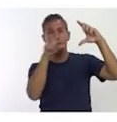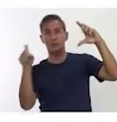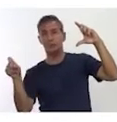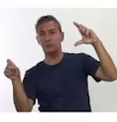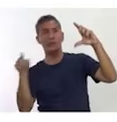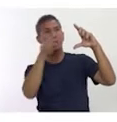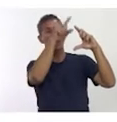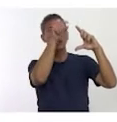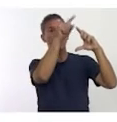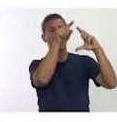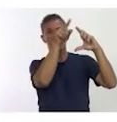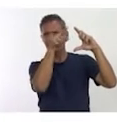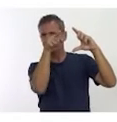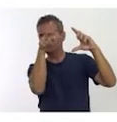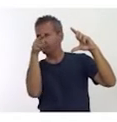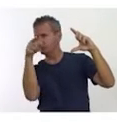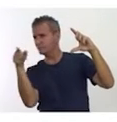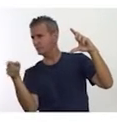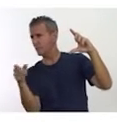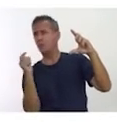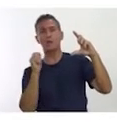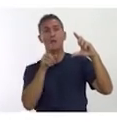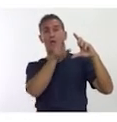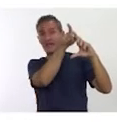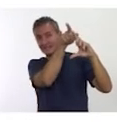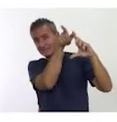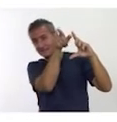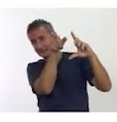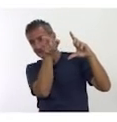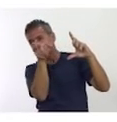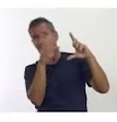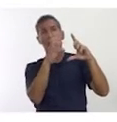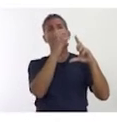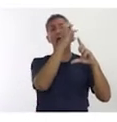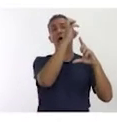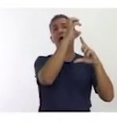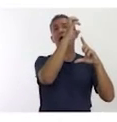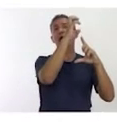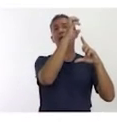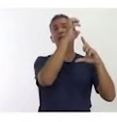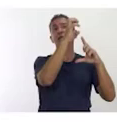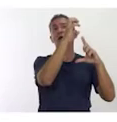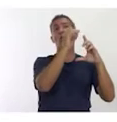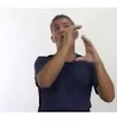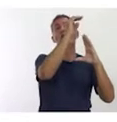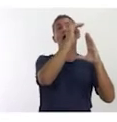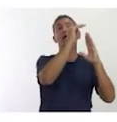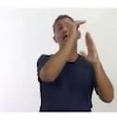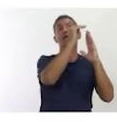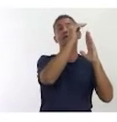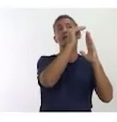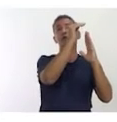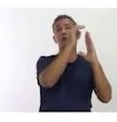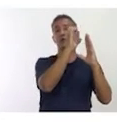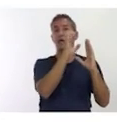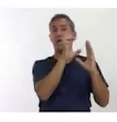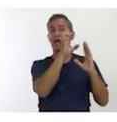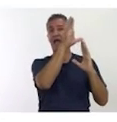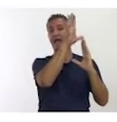inclinado va a ir de una energía potencial gravitatoria que ella tiene a transformarse